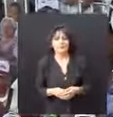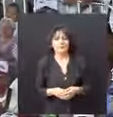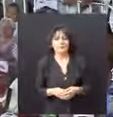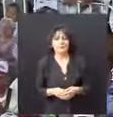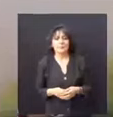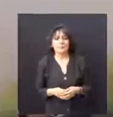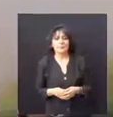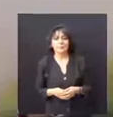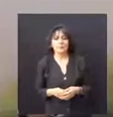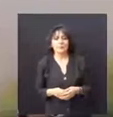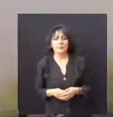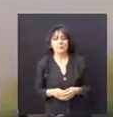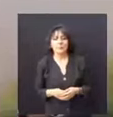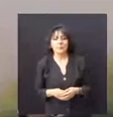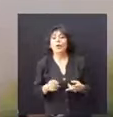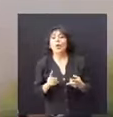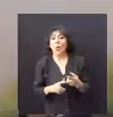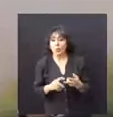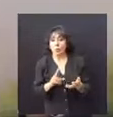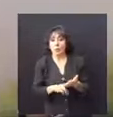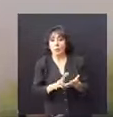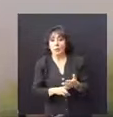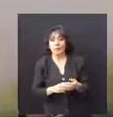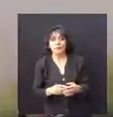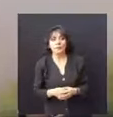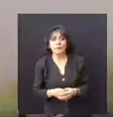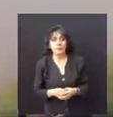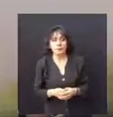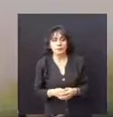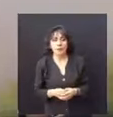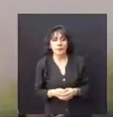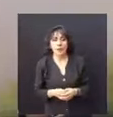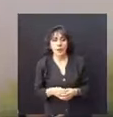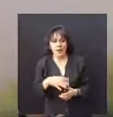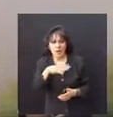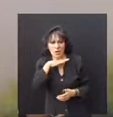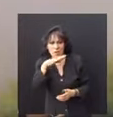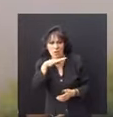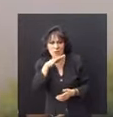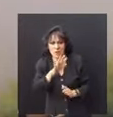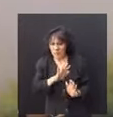También vamos a seguir gobernando, combatiendo la corrupción.